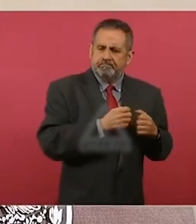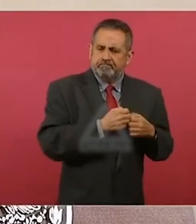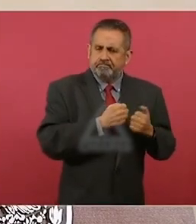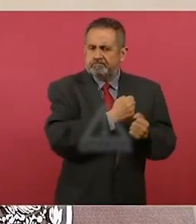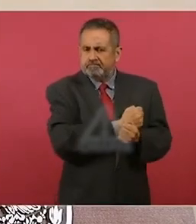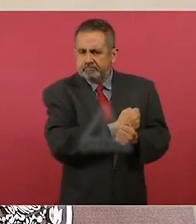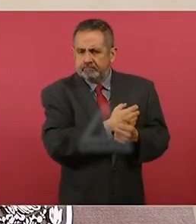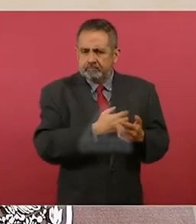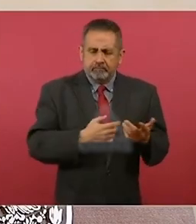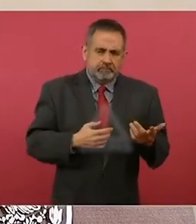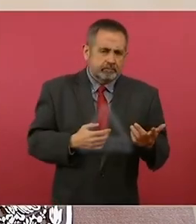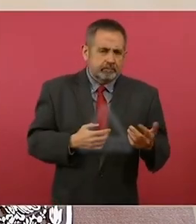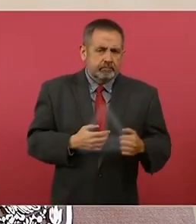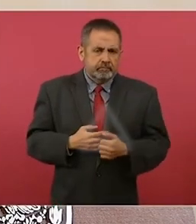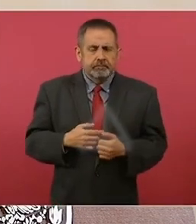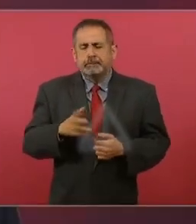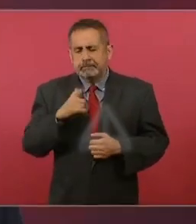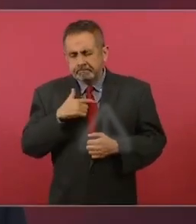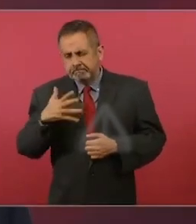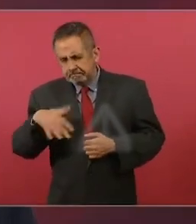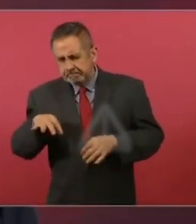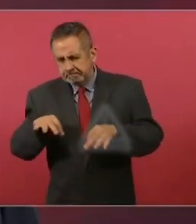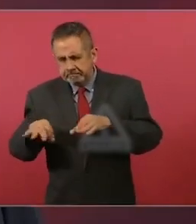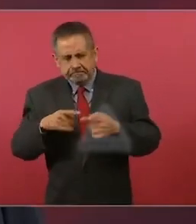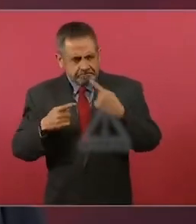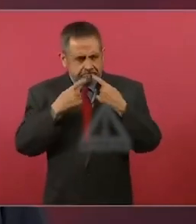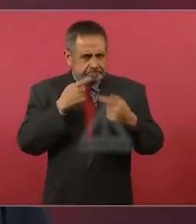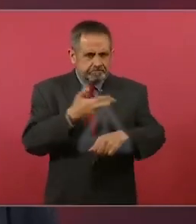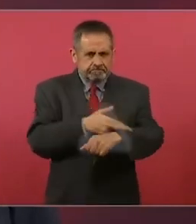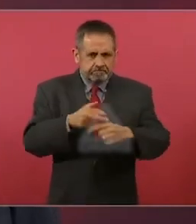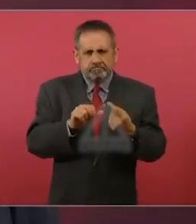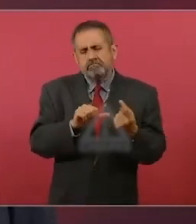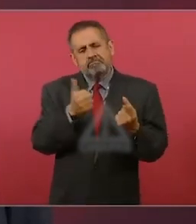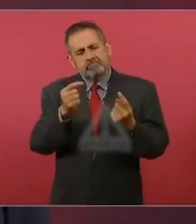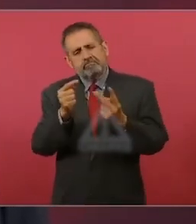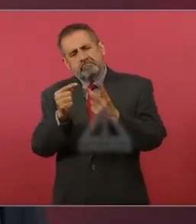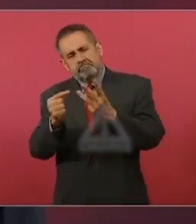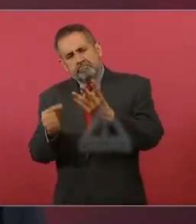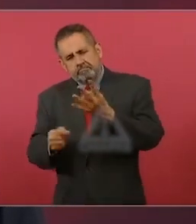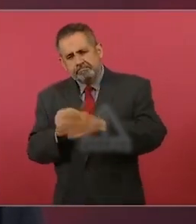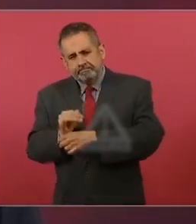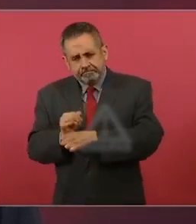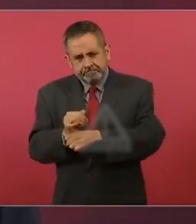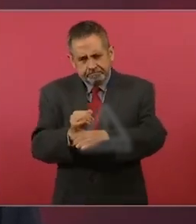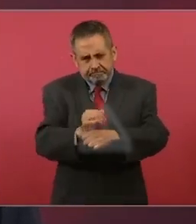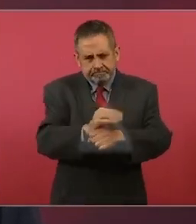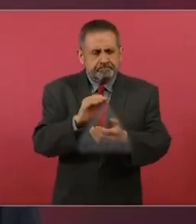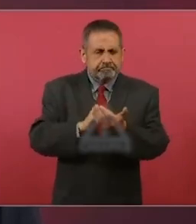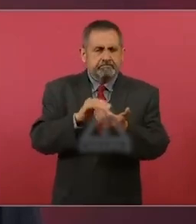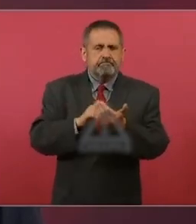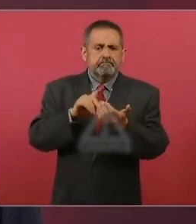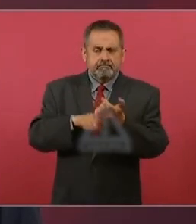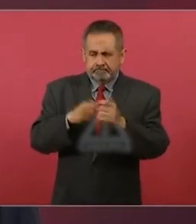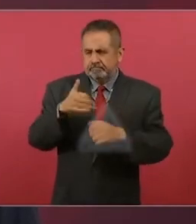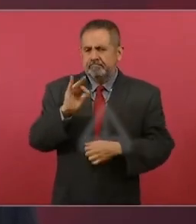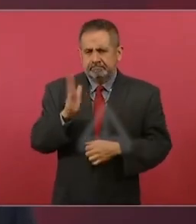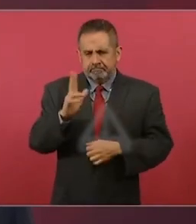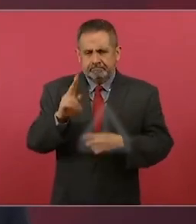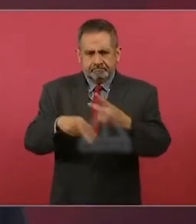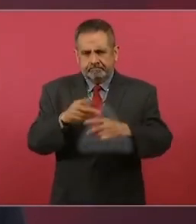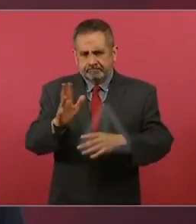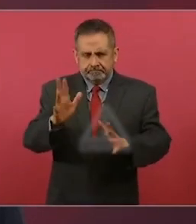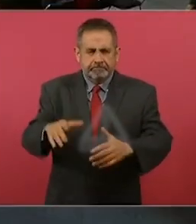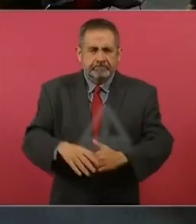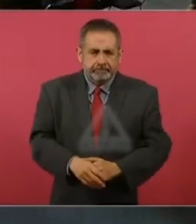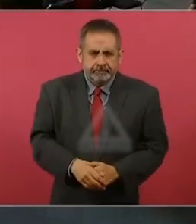y estamos trabajando en eso y en otras investigaciones, pero ya estamos actuando.